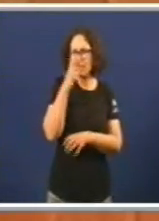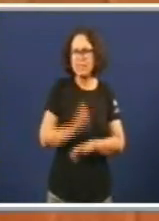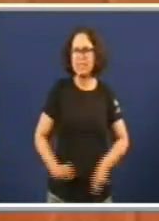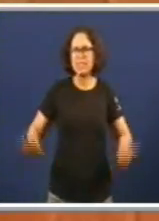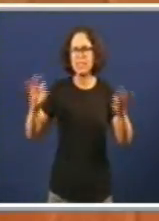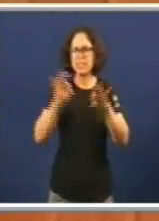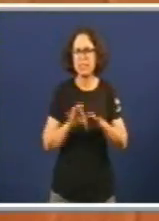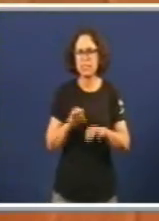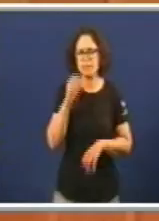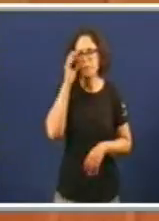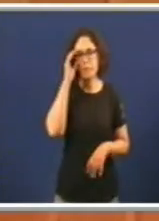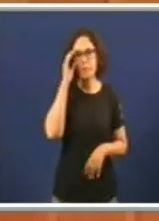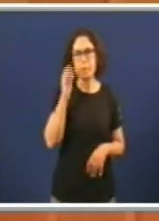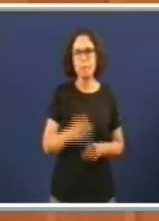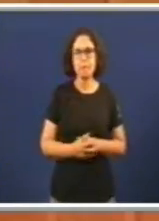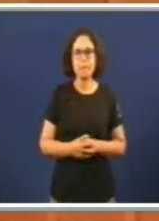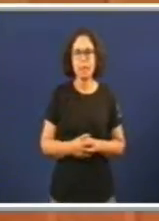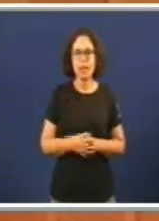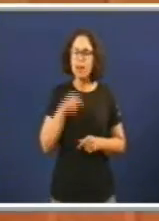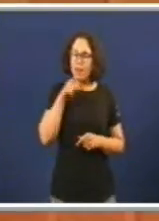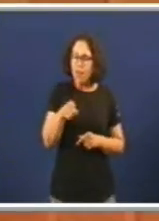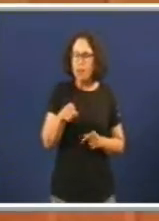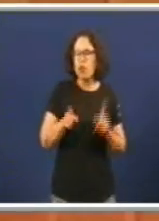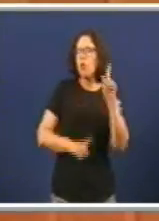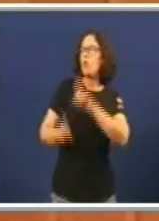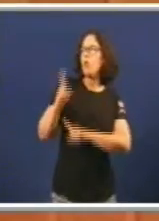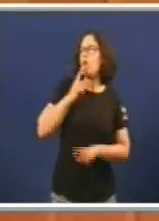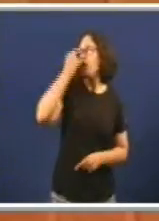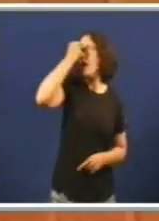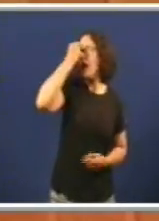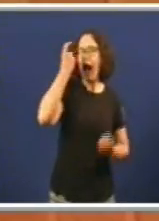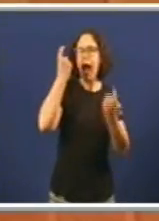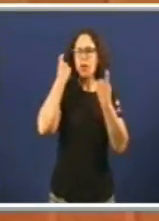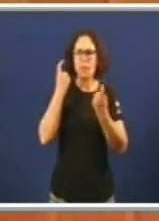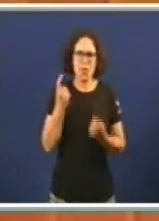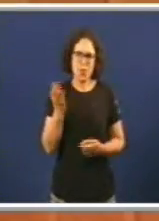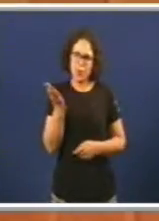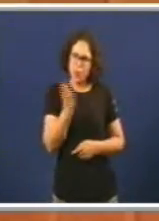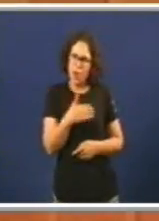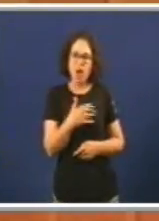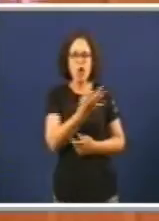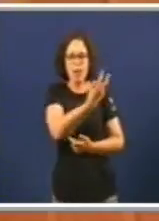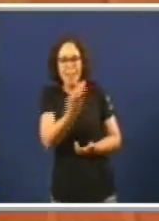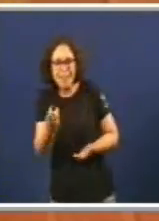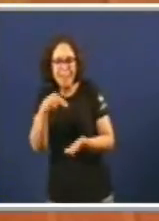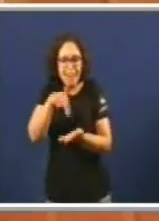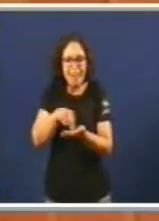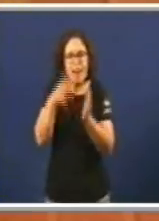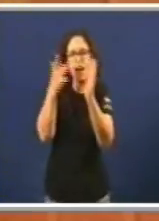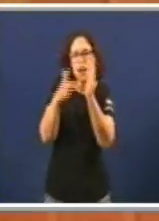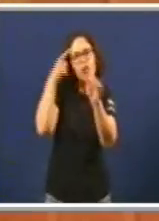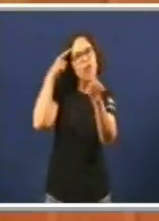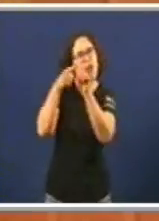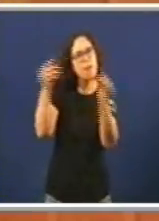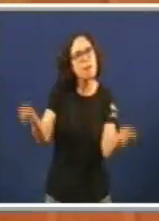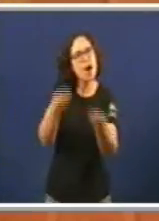non é o estudantado que lles preocupa, conselleiro, nin está vostede aquí dando explicacións polo ben do estudantado, senón para ver cal é a